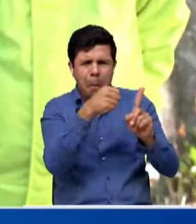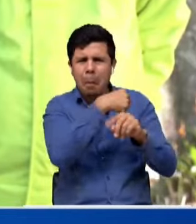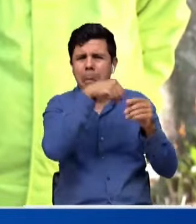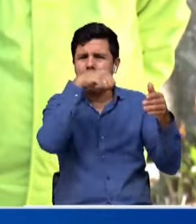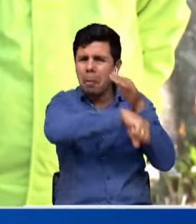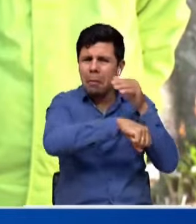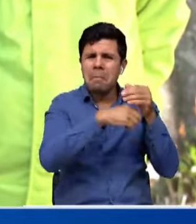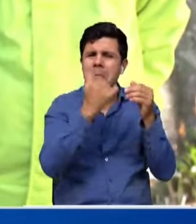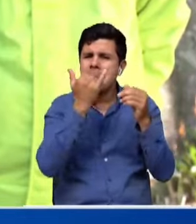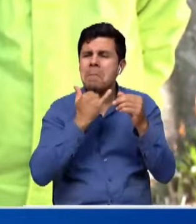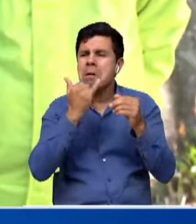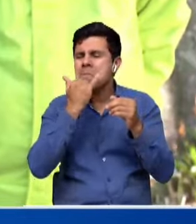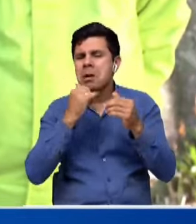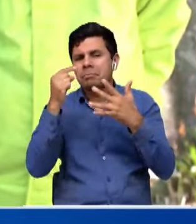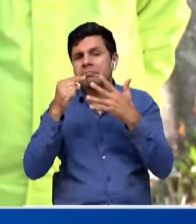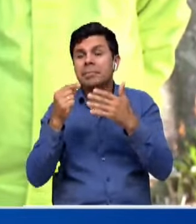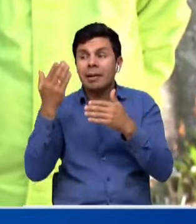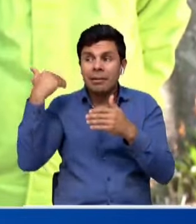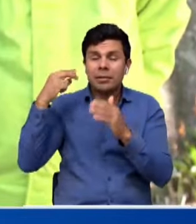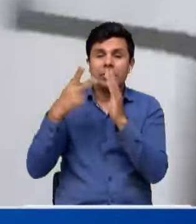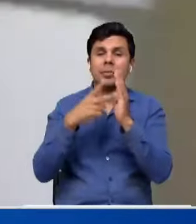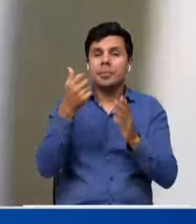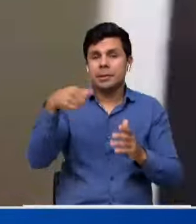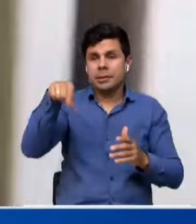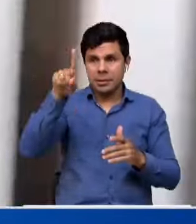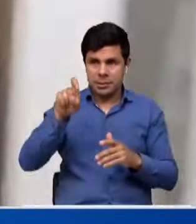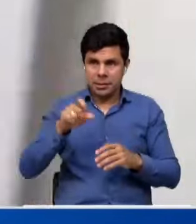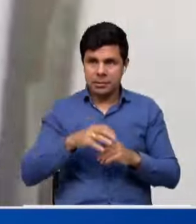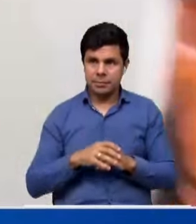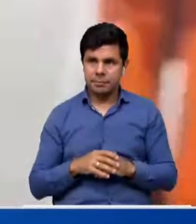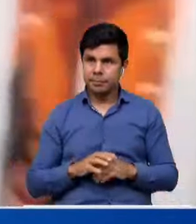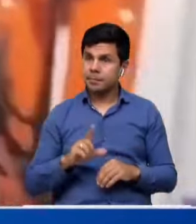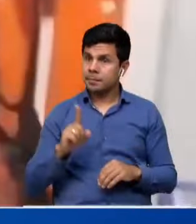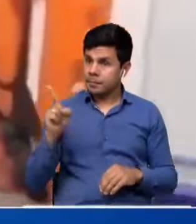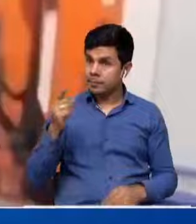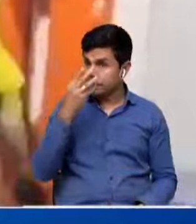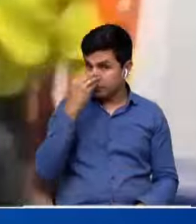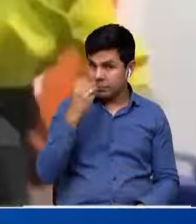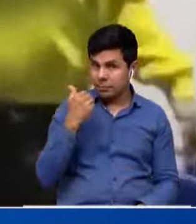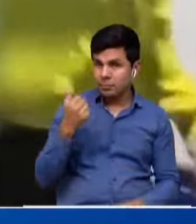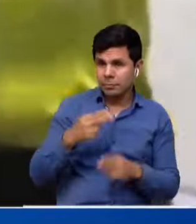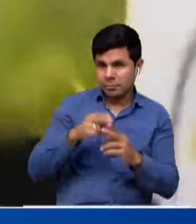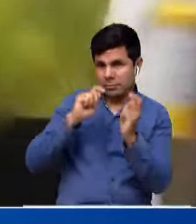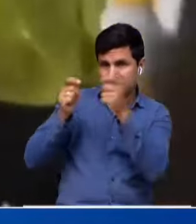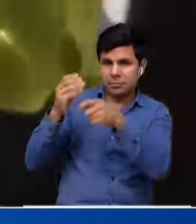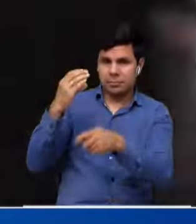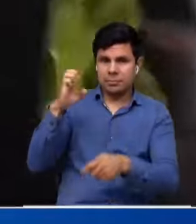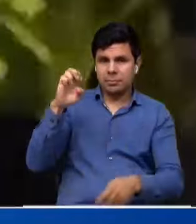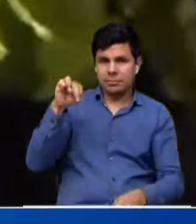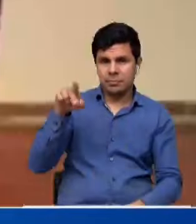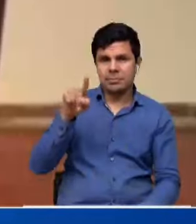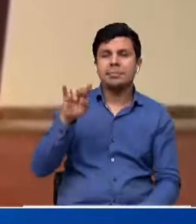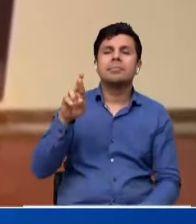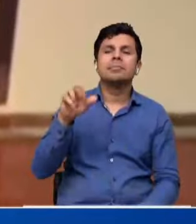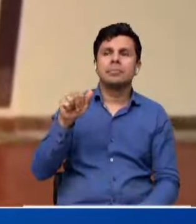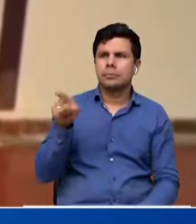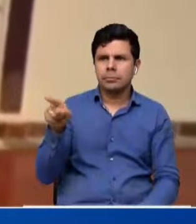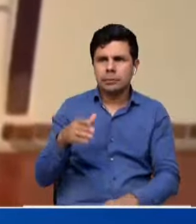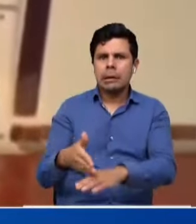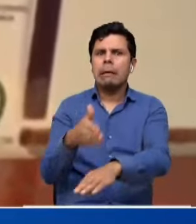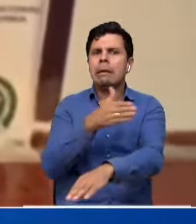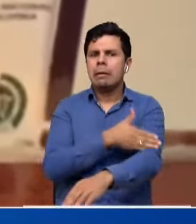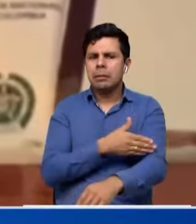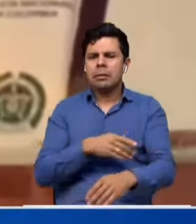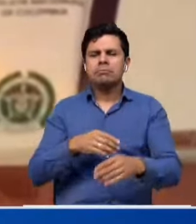delictivas de la vigencia 2016. Además, Censura es acusado por la comunidad de realizar actos contrarios